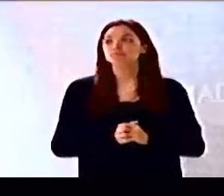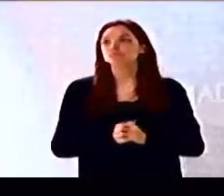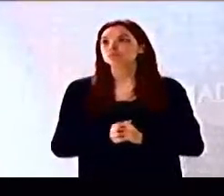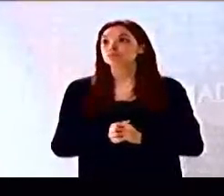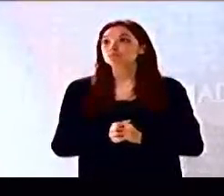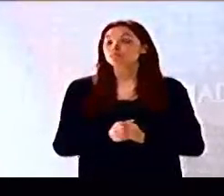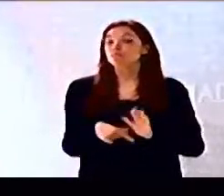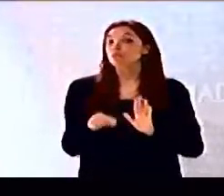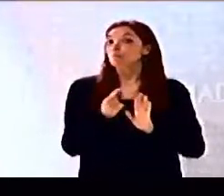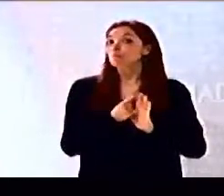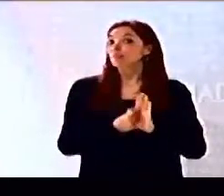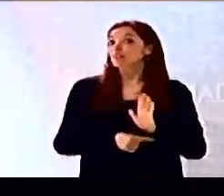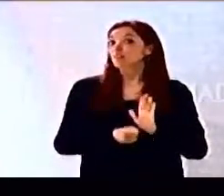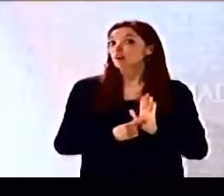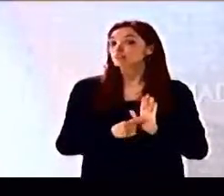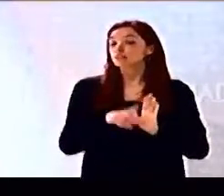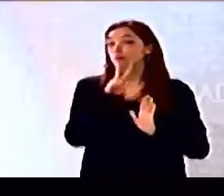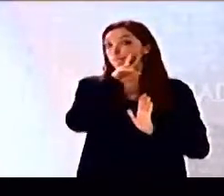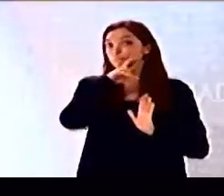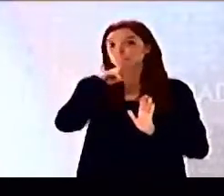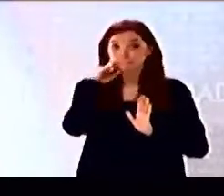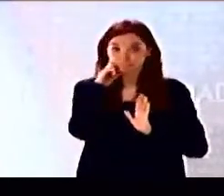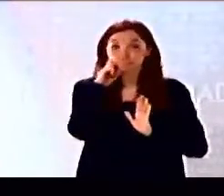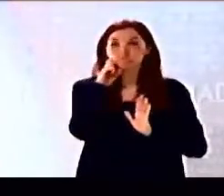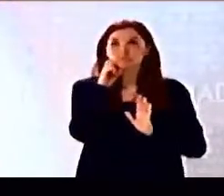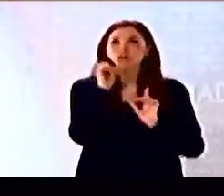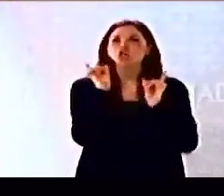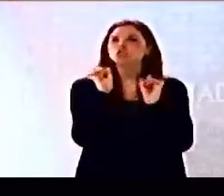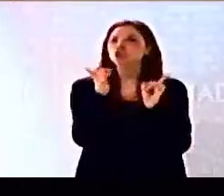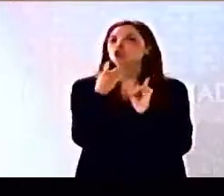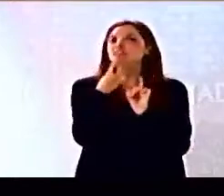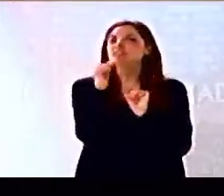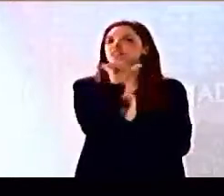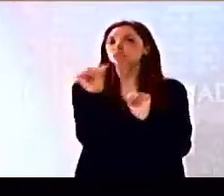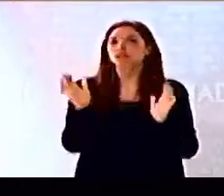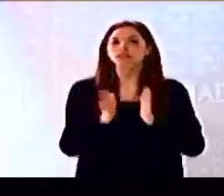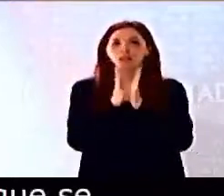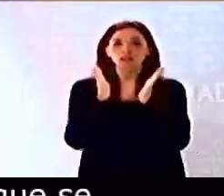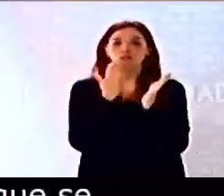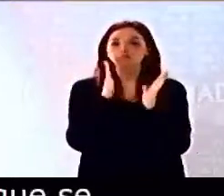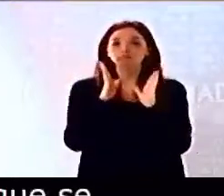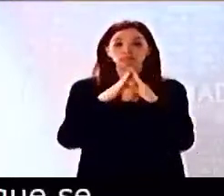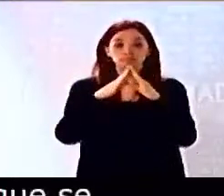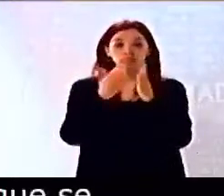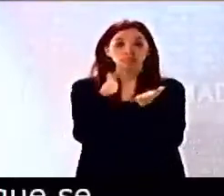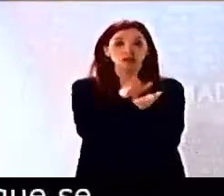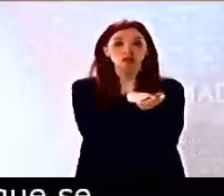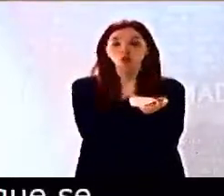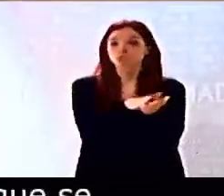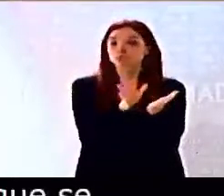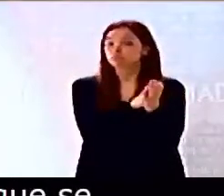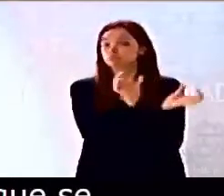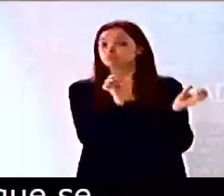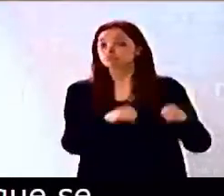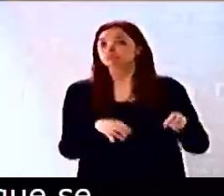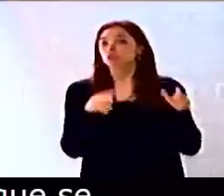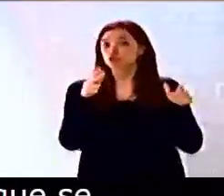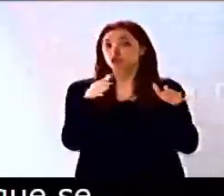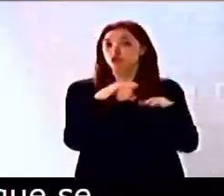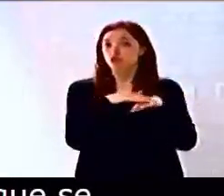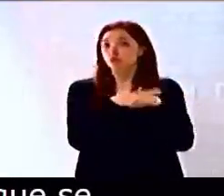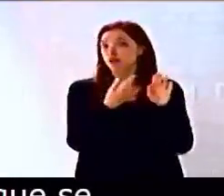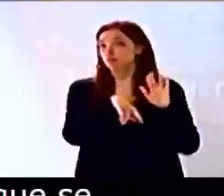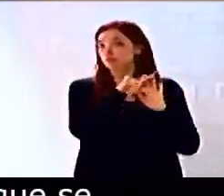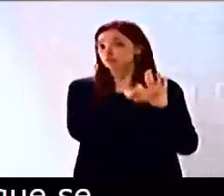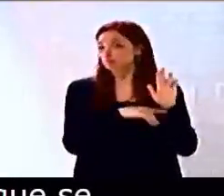Las medidas que se mantienen, solo me he referido a las de Semana Santa, los velatorios están incluidos en el acuerdo de Consejo de Gobierno, por lo